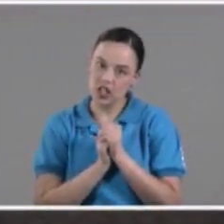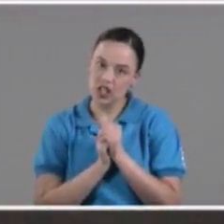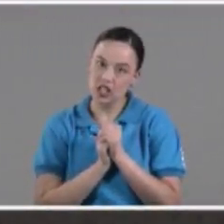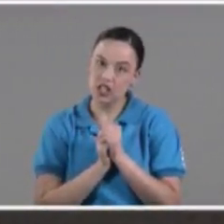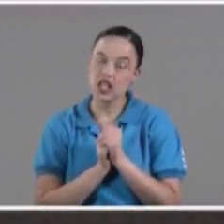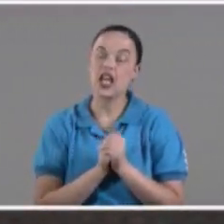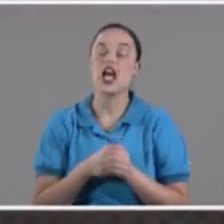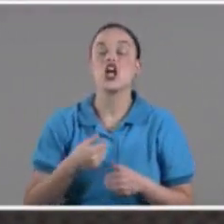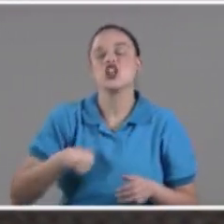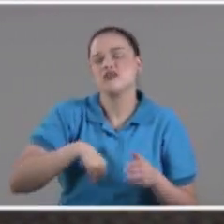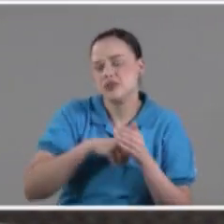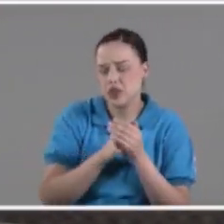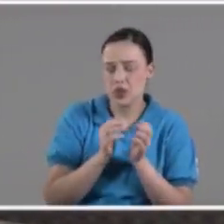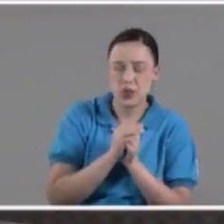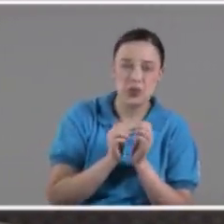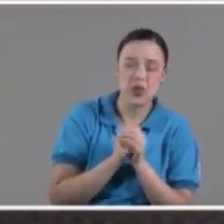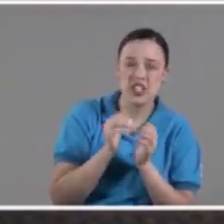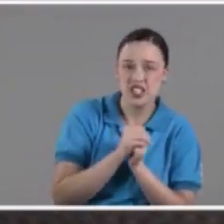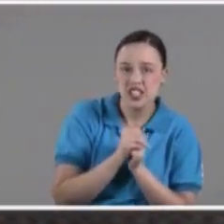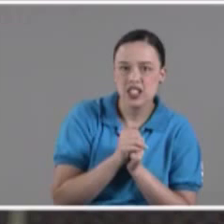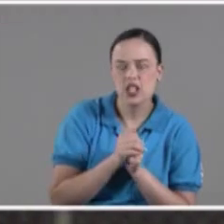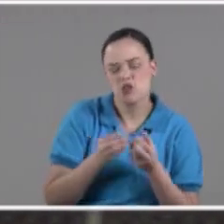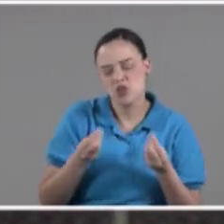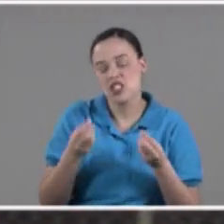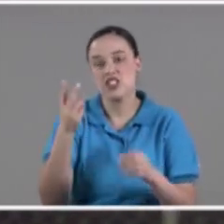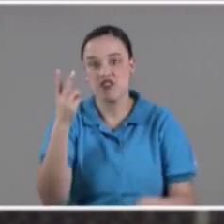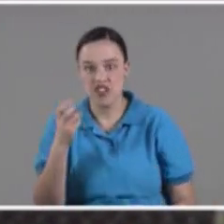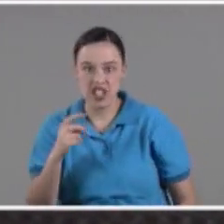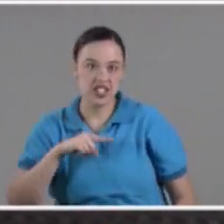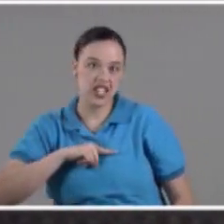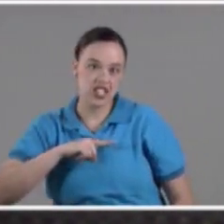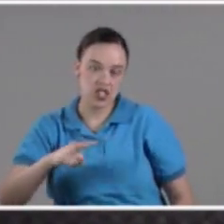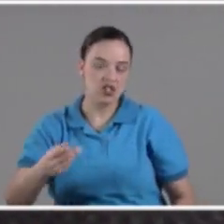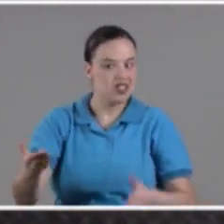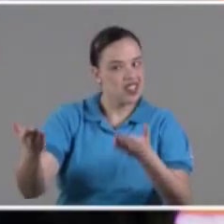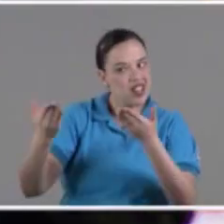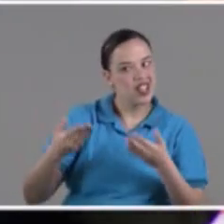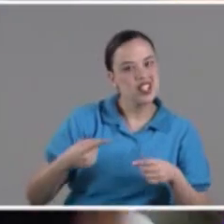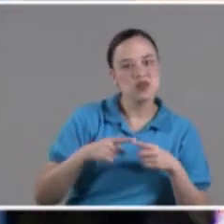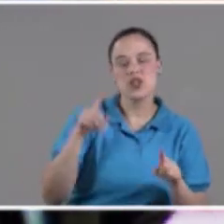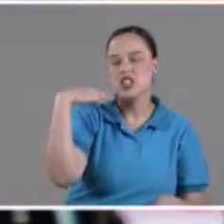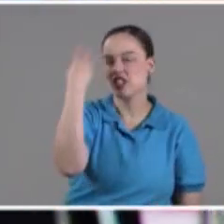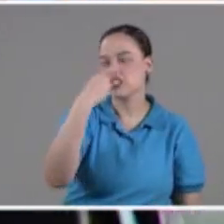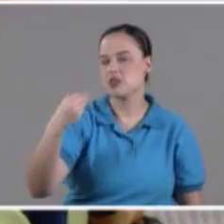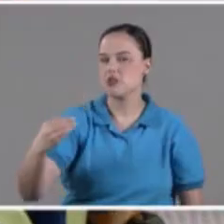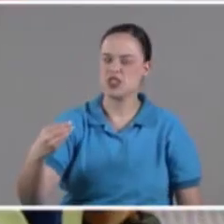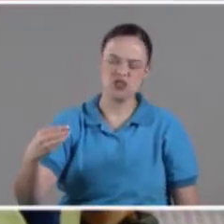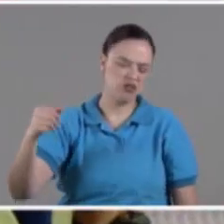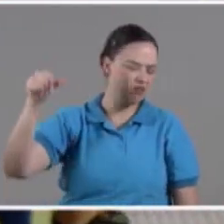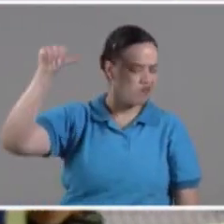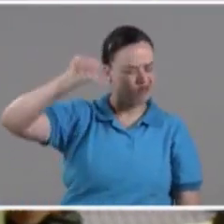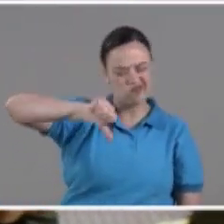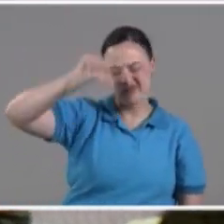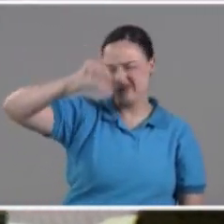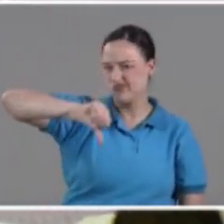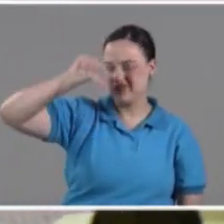y nos agobian nos asedian y muchas veces son traídas por espíritus inmundos